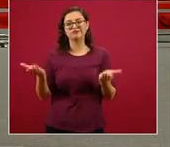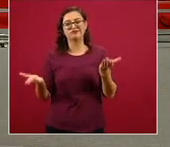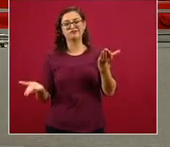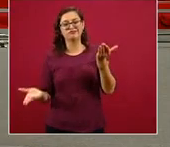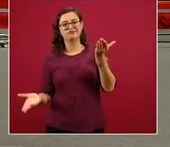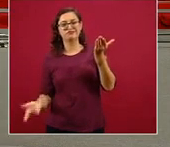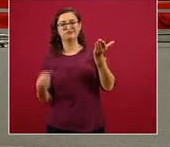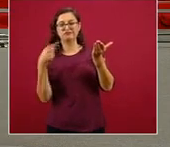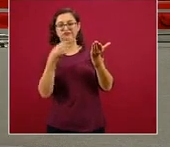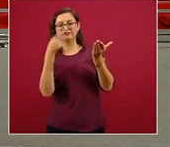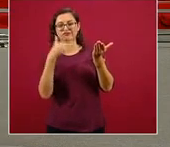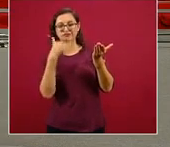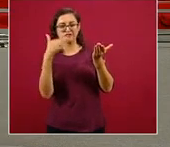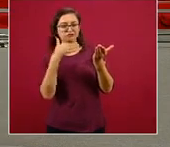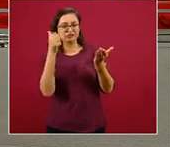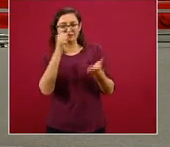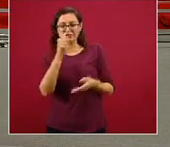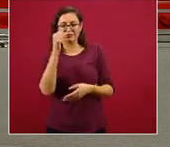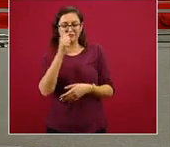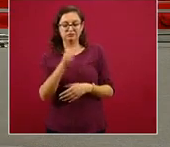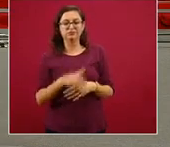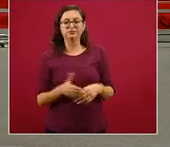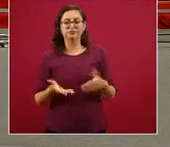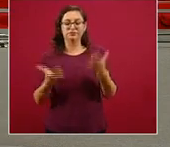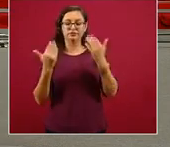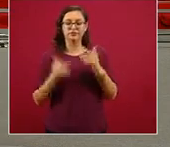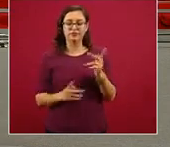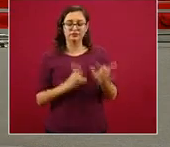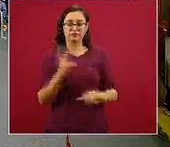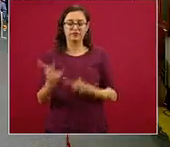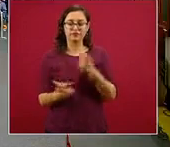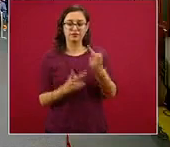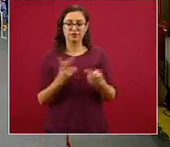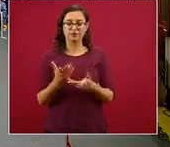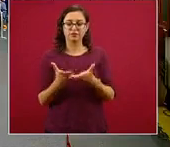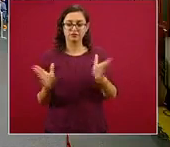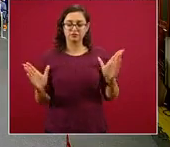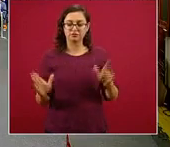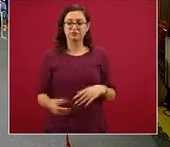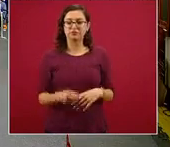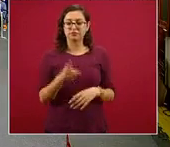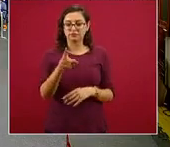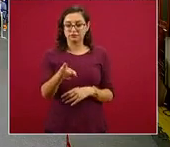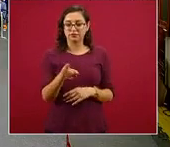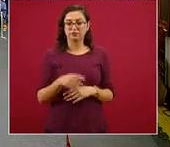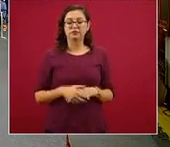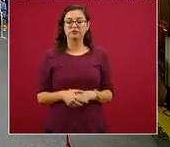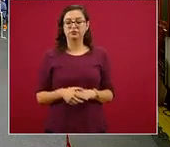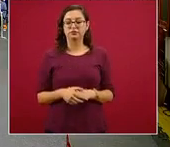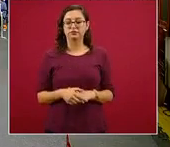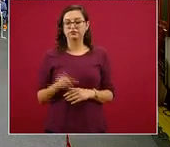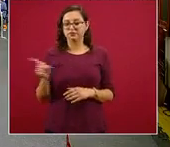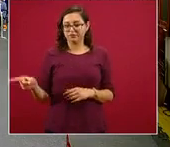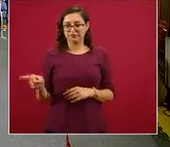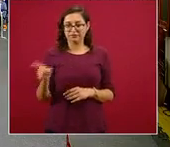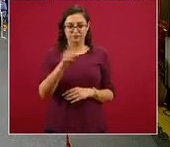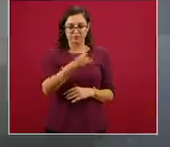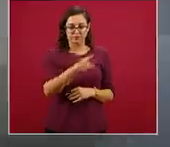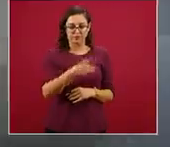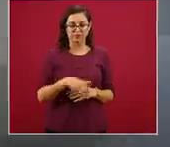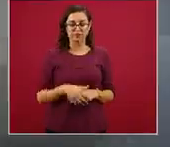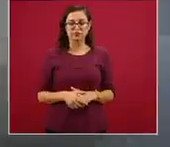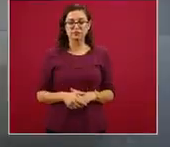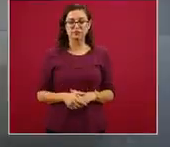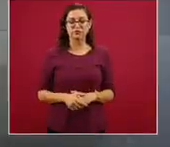más adecuado. Vamos a pasar a preguntas y respuestas. Vamos a empezar con usted y luego vamos de este